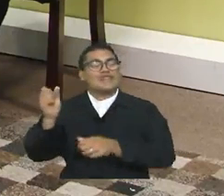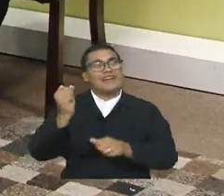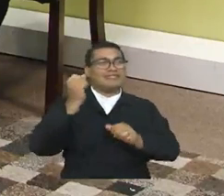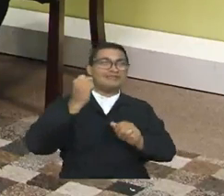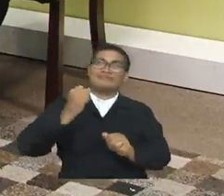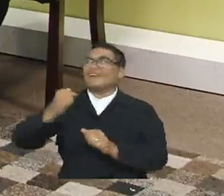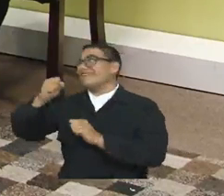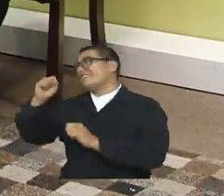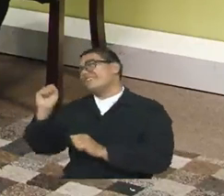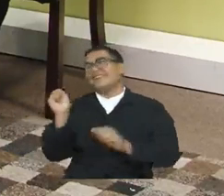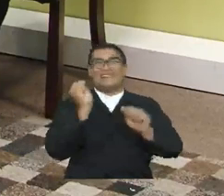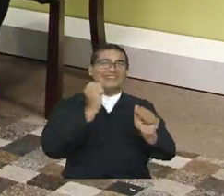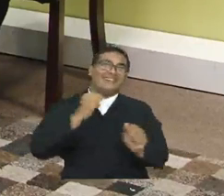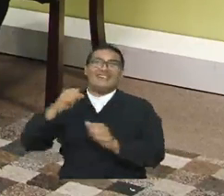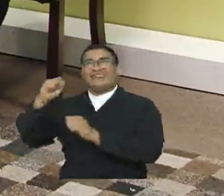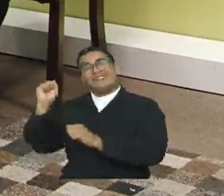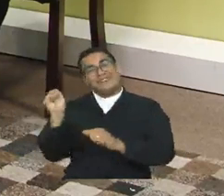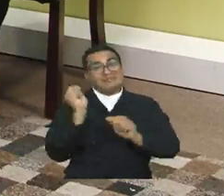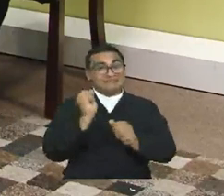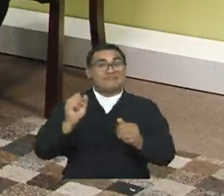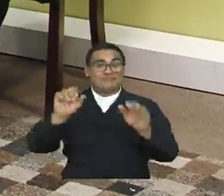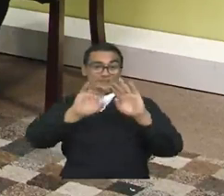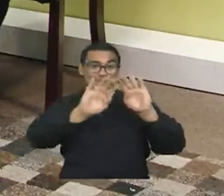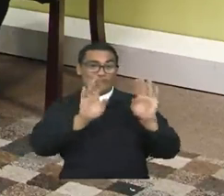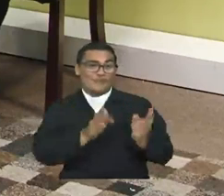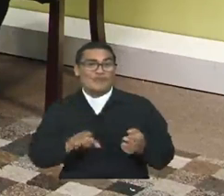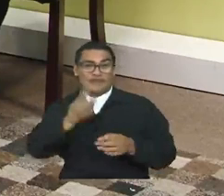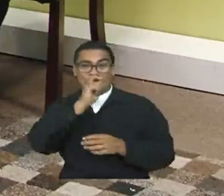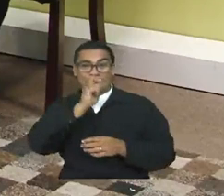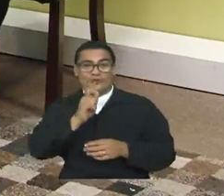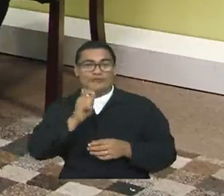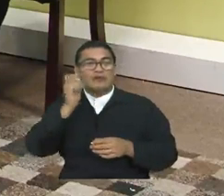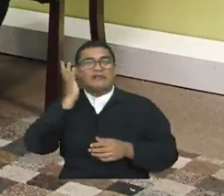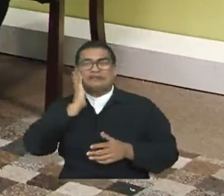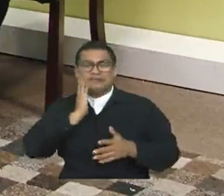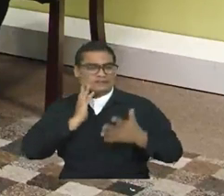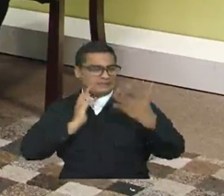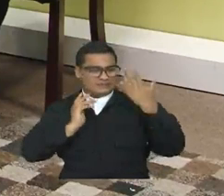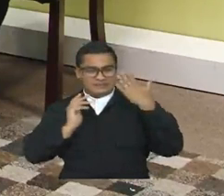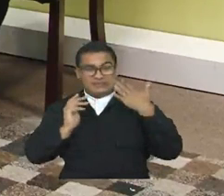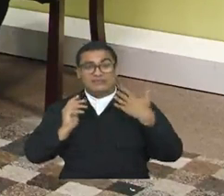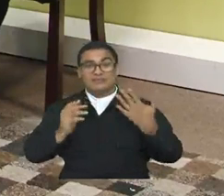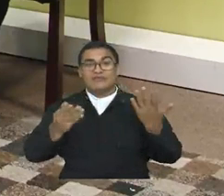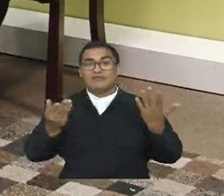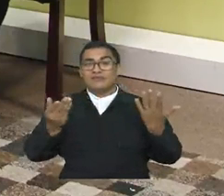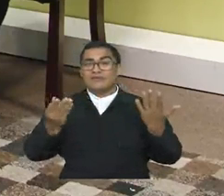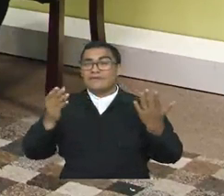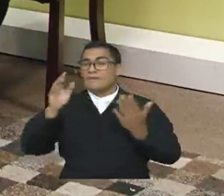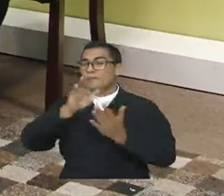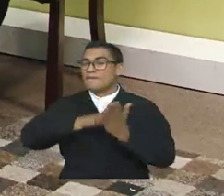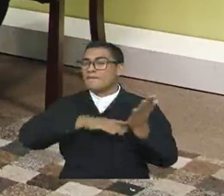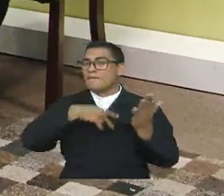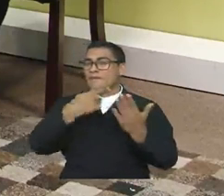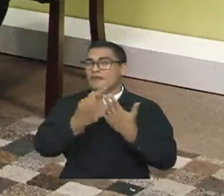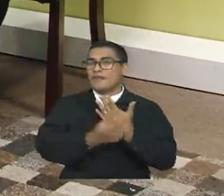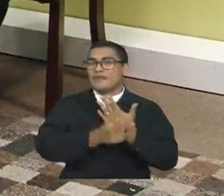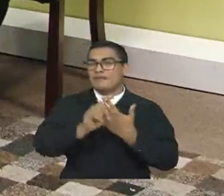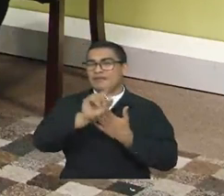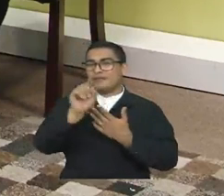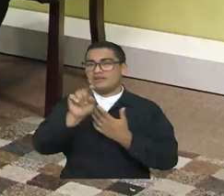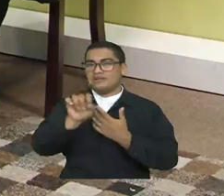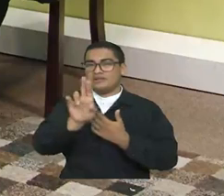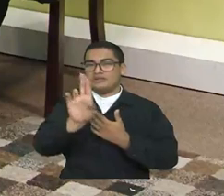popular este programa de... Quizás los hace sudar. De Zumba. La hace sudar. Se volvió muy popular porque era eso, era